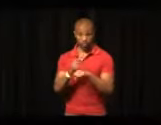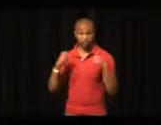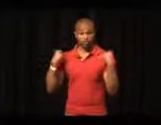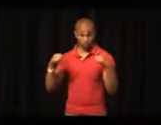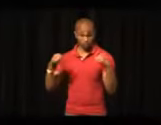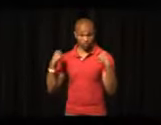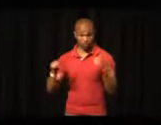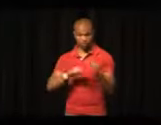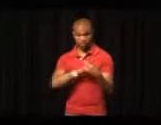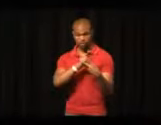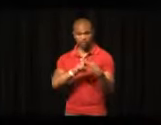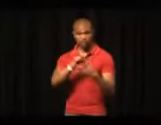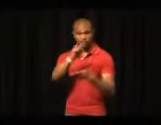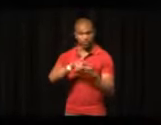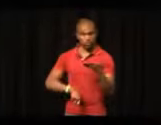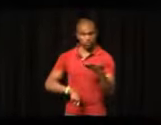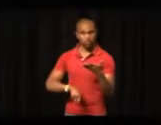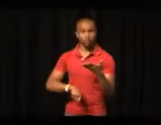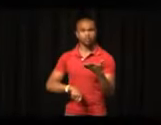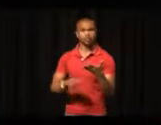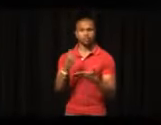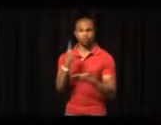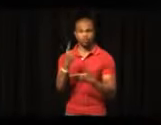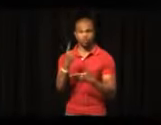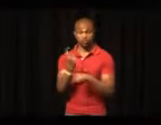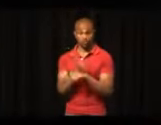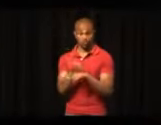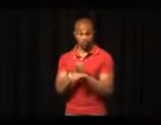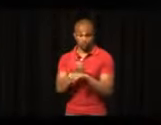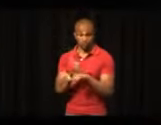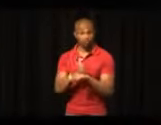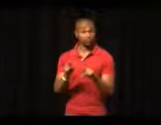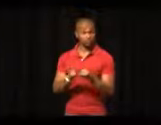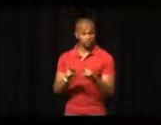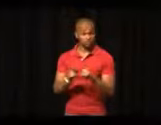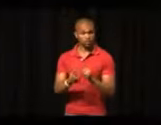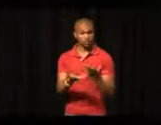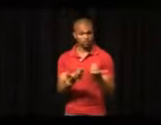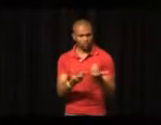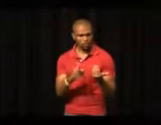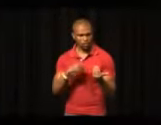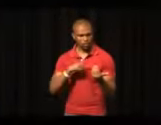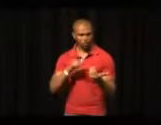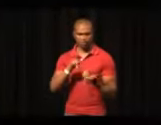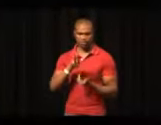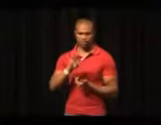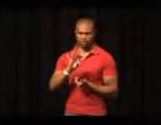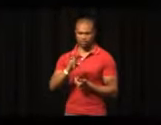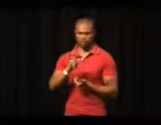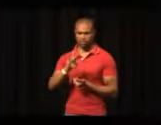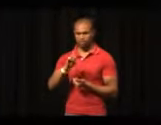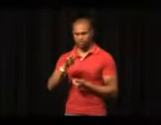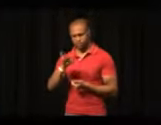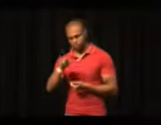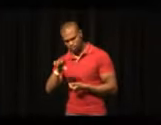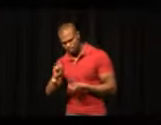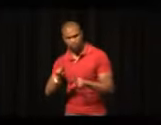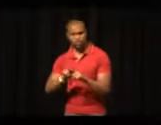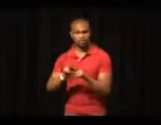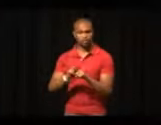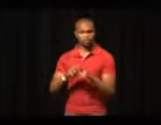educación física y la otra contratación de un profesional, además de los jóvenes protagonistas que fueron movilizados,